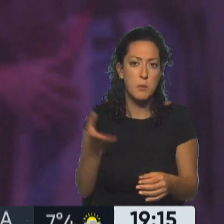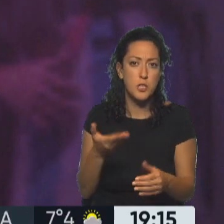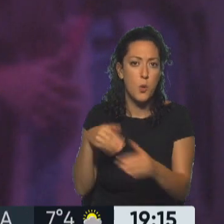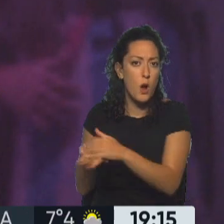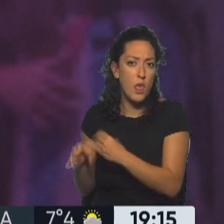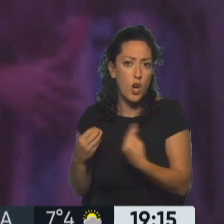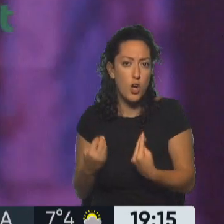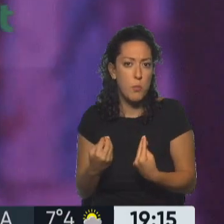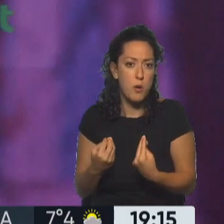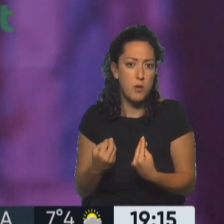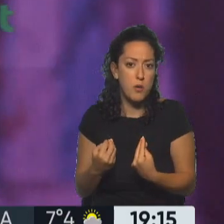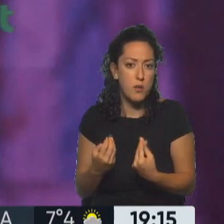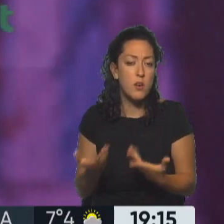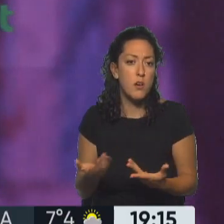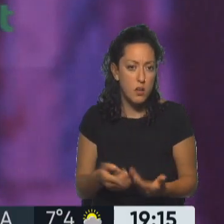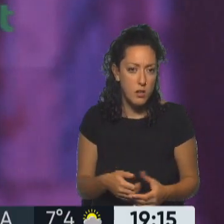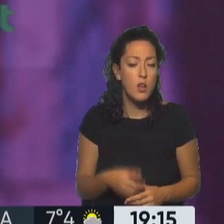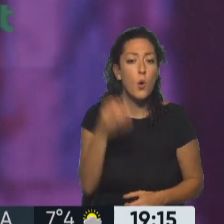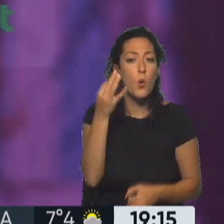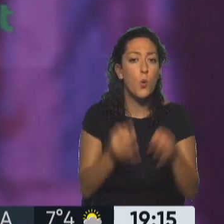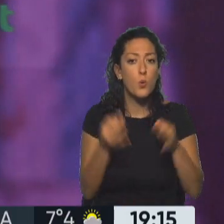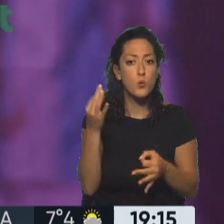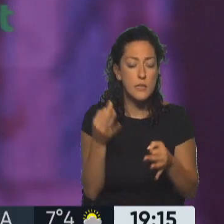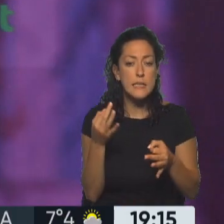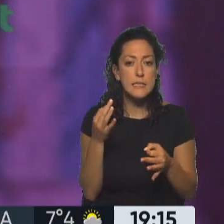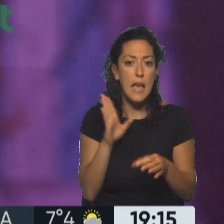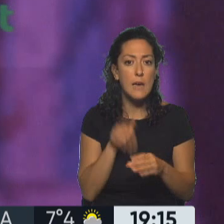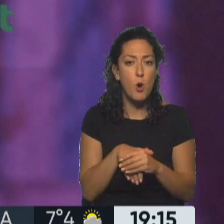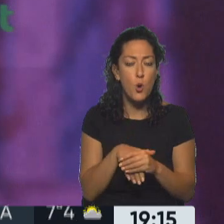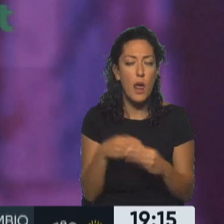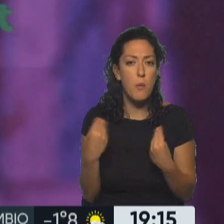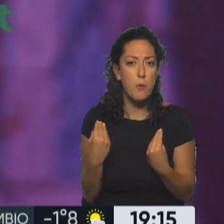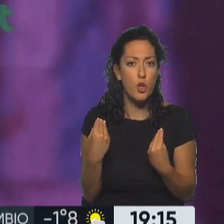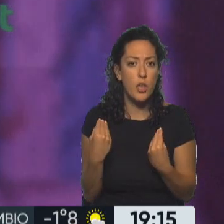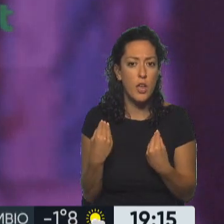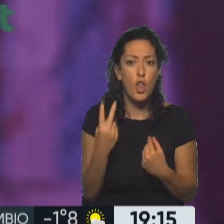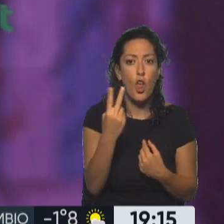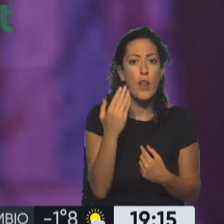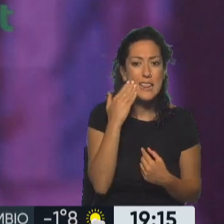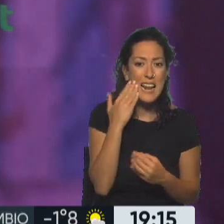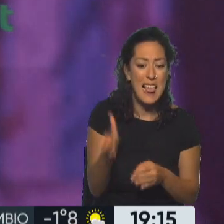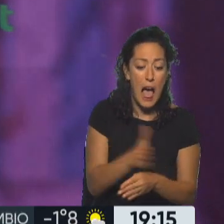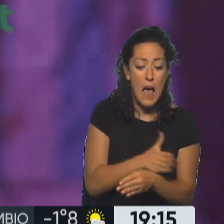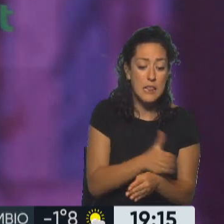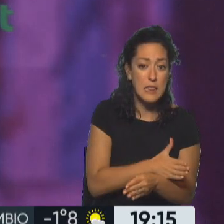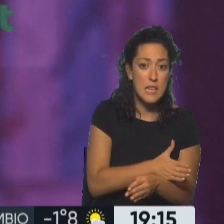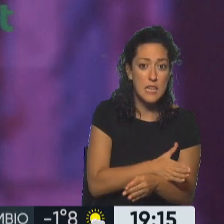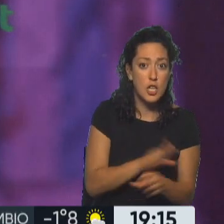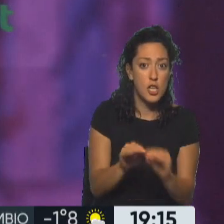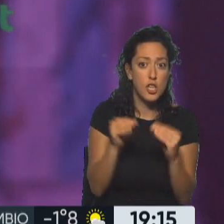problema es que quiere confirmar eso. ¿Por qué la justicia quiere confirmar? ¿Por qué? Porque antes de las 14 se